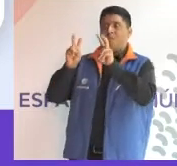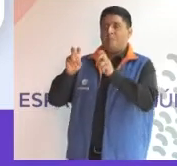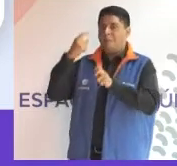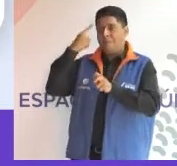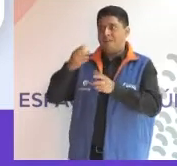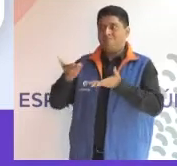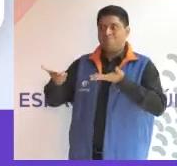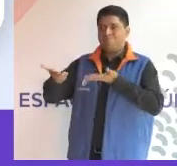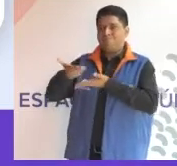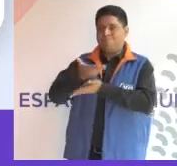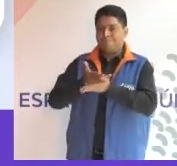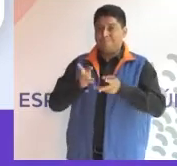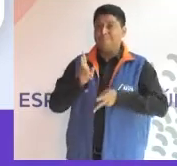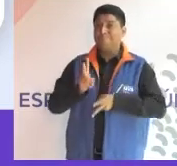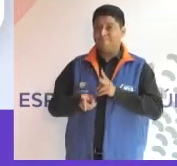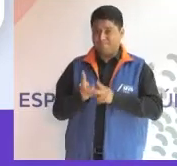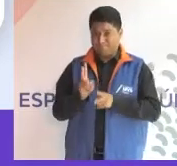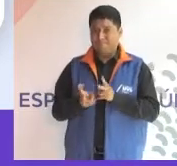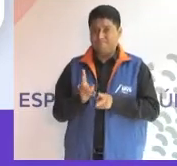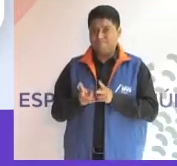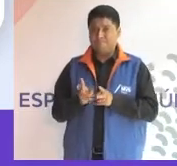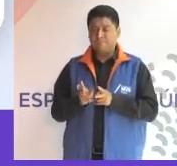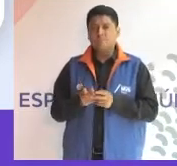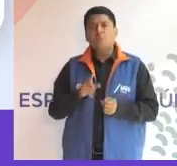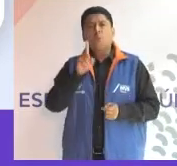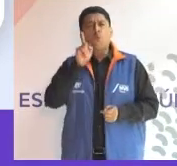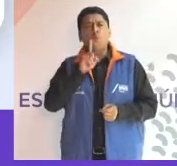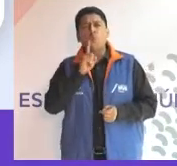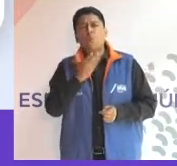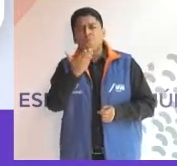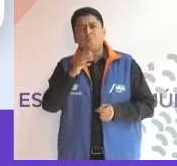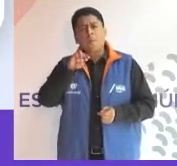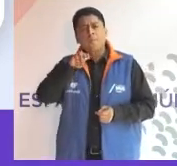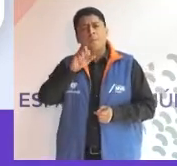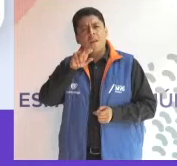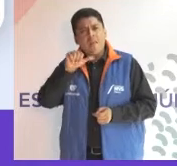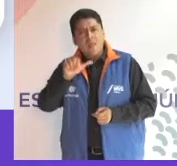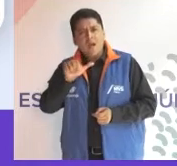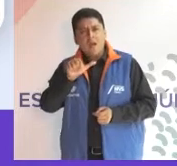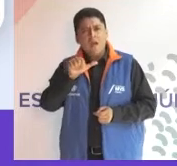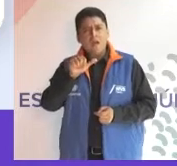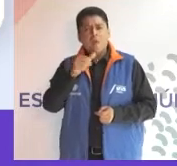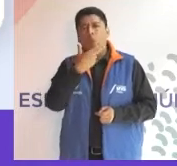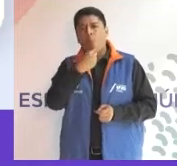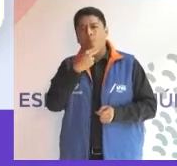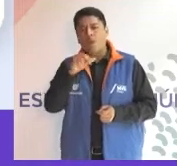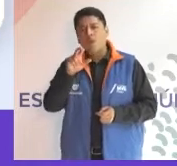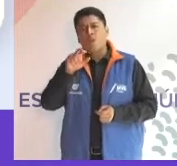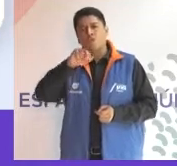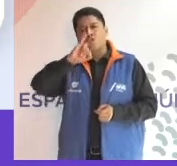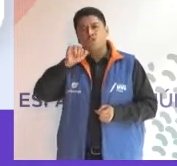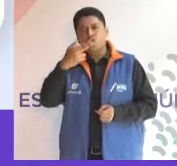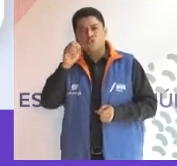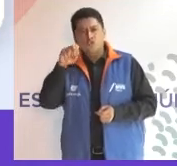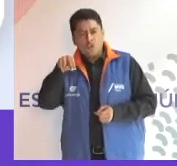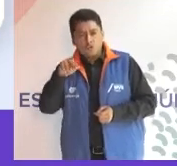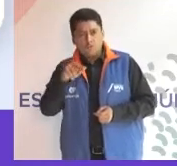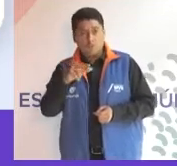no sé si Mariana y John tienen algo que agregar a lo que acaba de comentar ahorita Jackie.